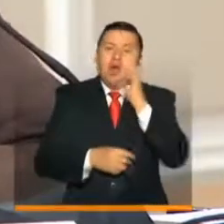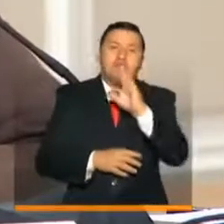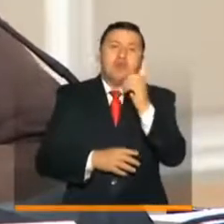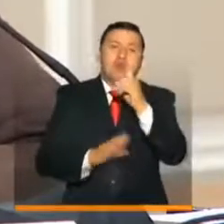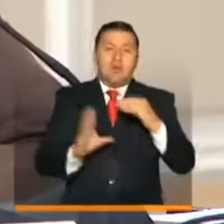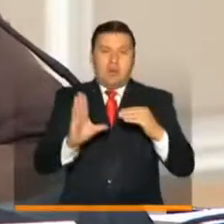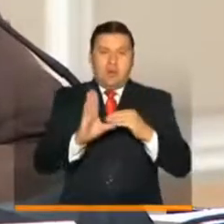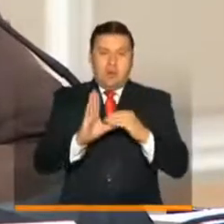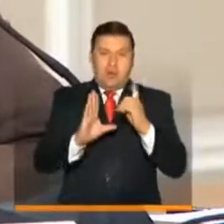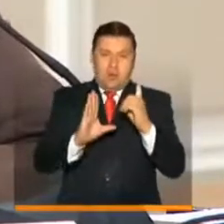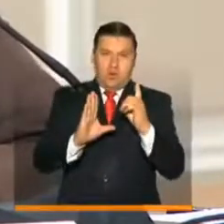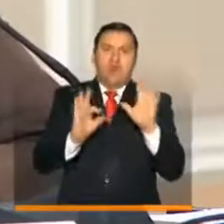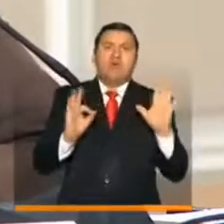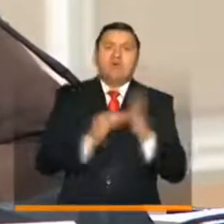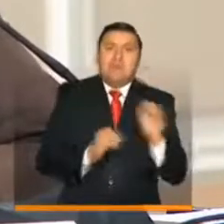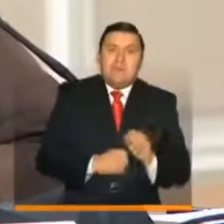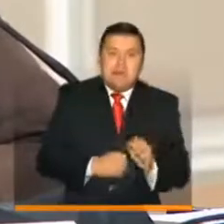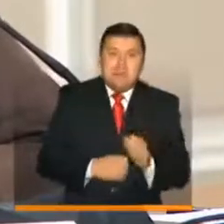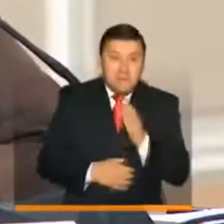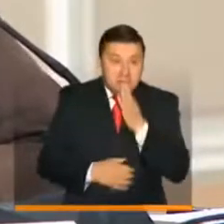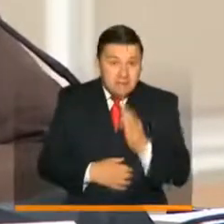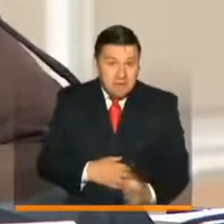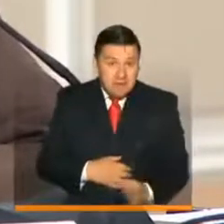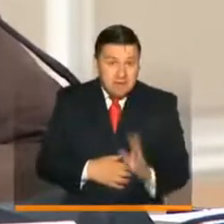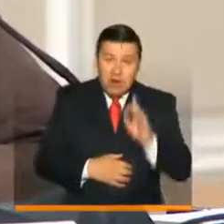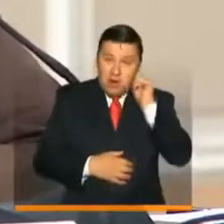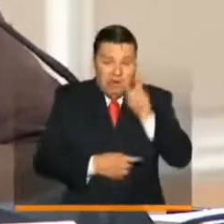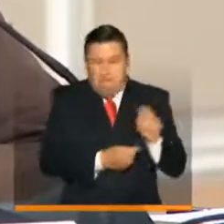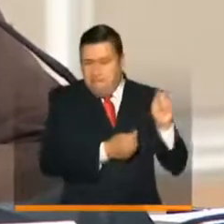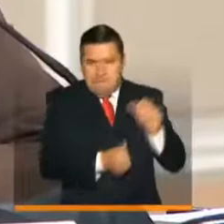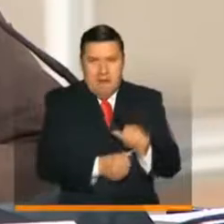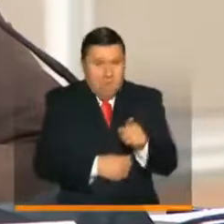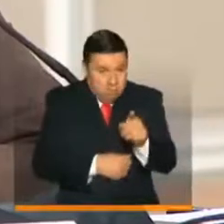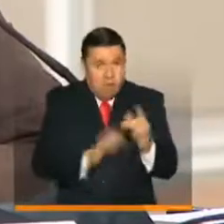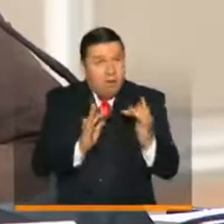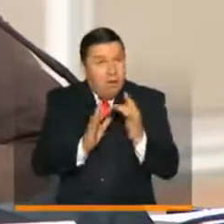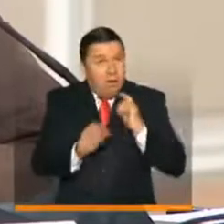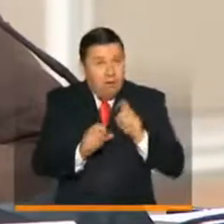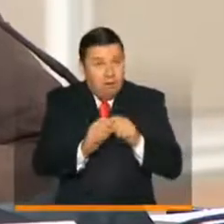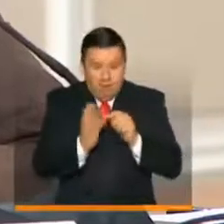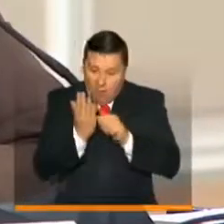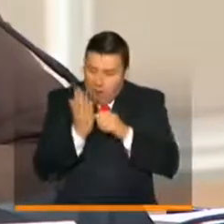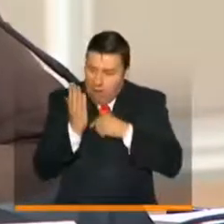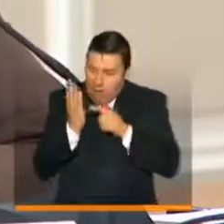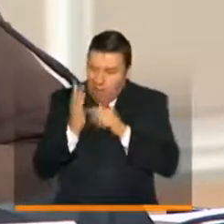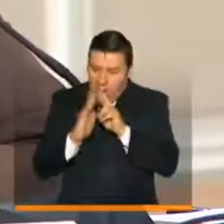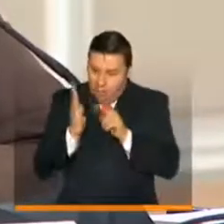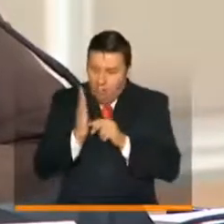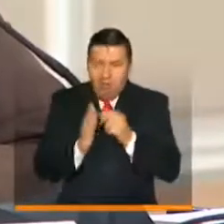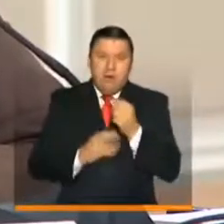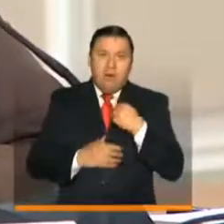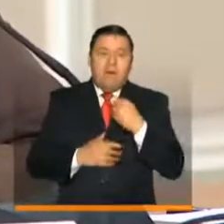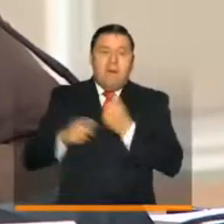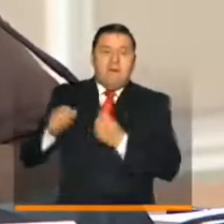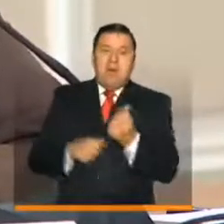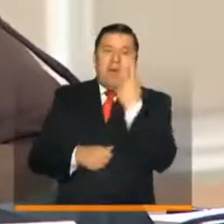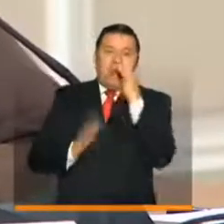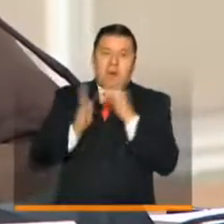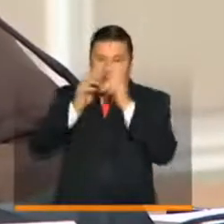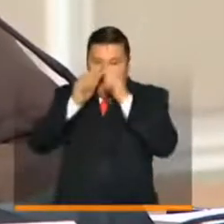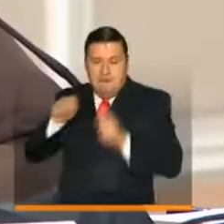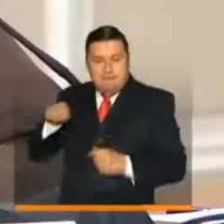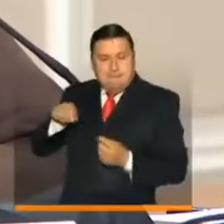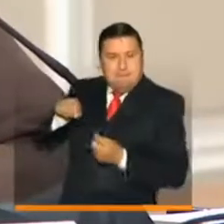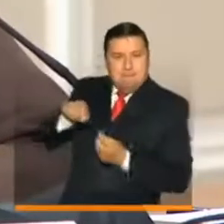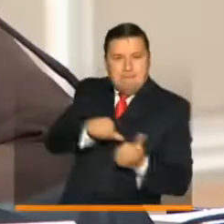1. 8.000 pesos. De verdad, el gobierno nacional está haciendo un esfuerzo de subsidiar 40.000 pesos para esos